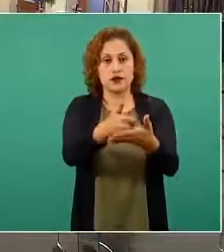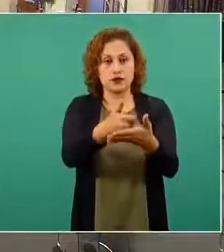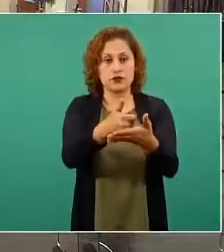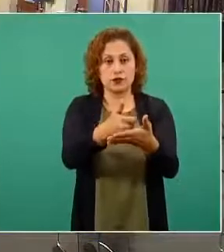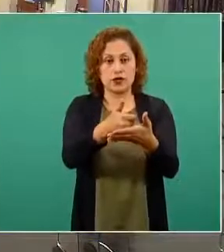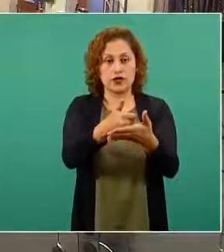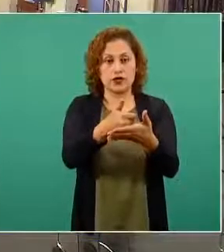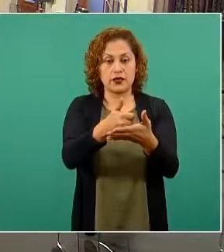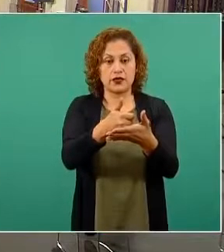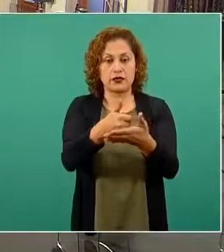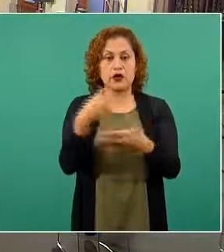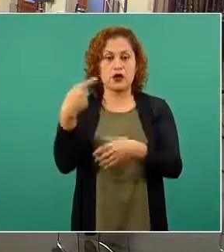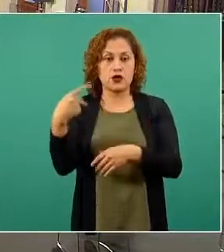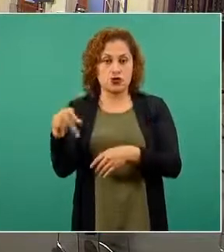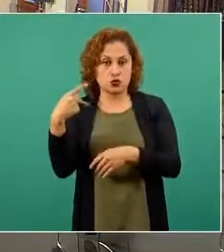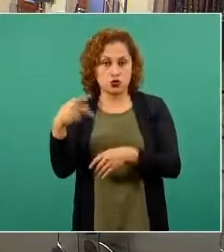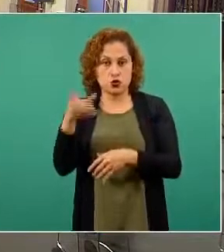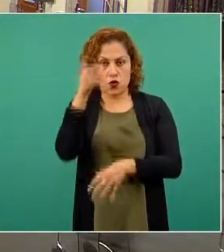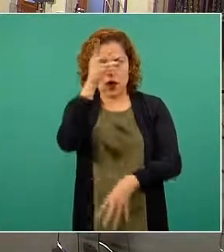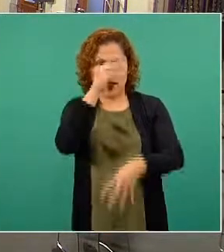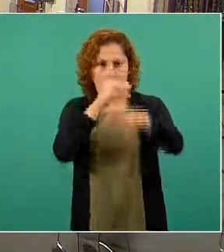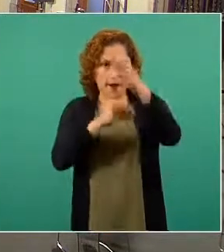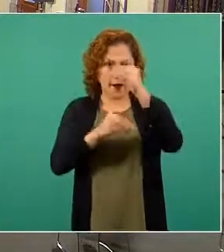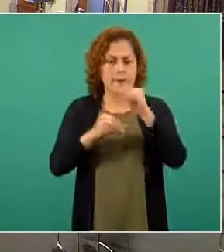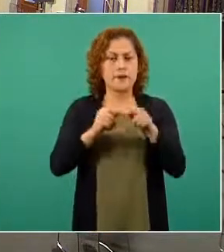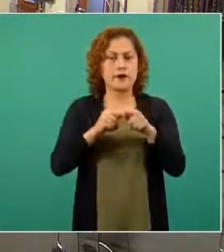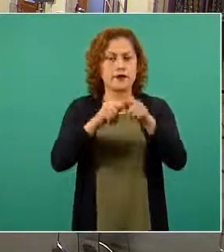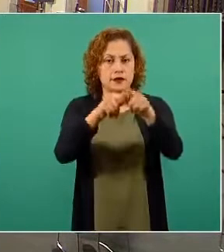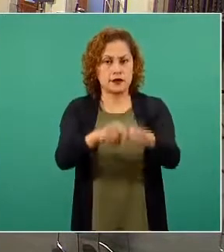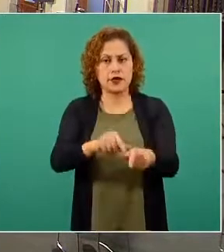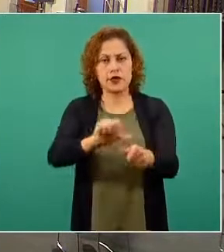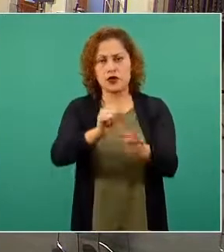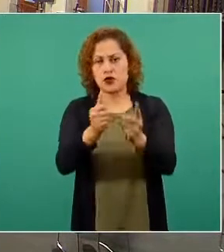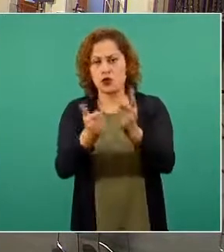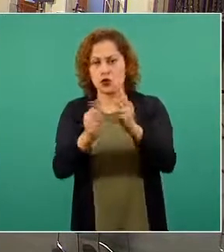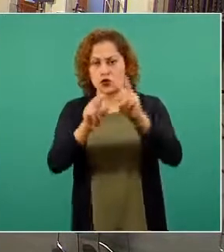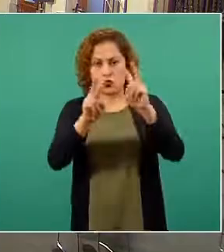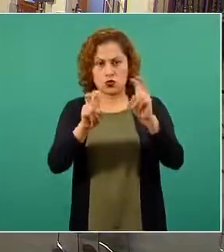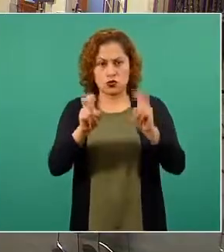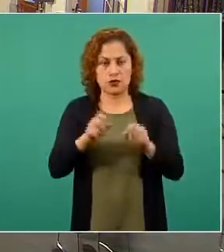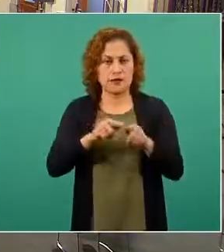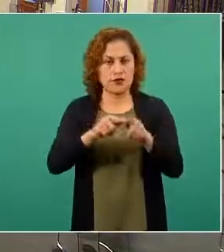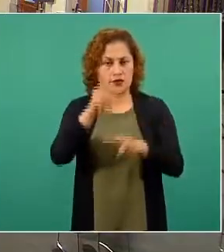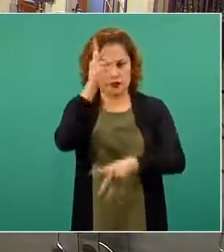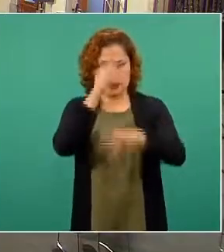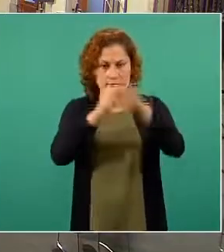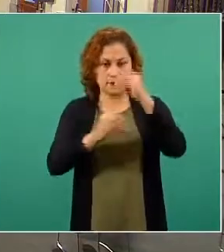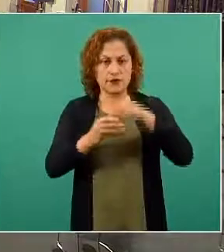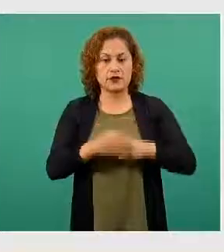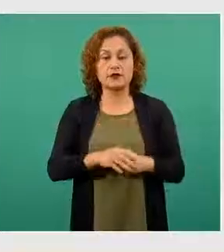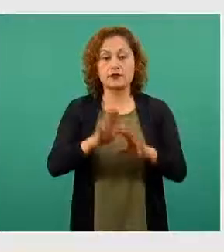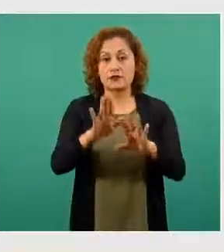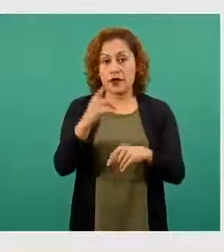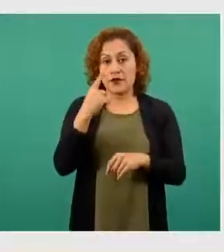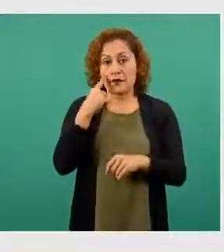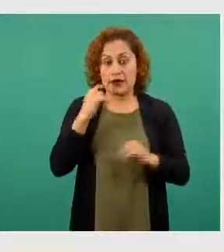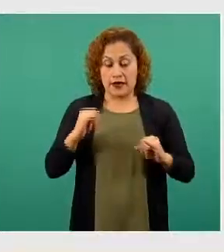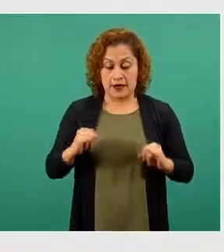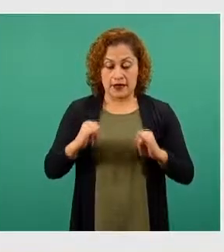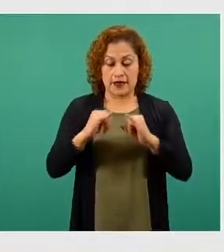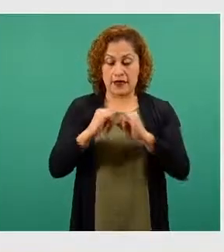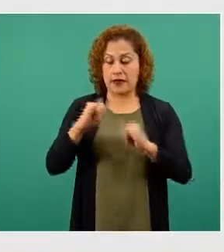su destreza, sus habilidades y que adquieran alguna otra serie de cosas. Con todo esto también, el instituto, el